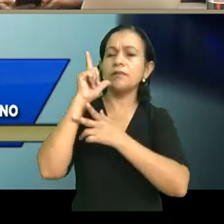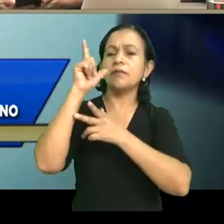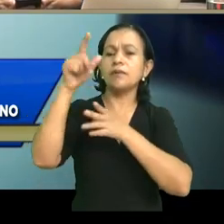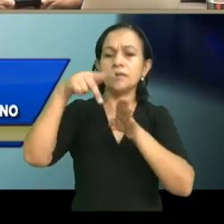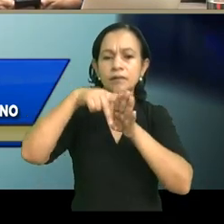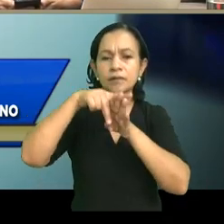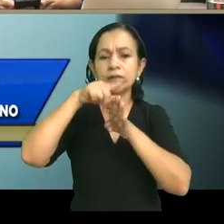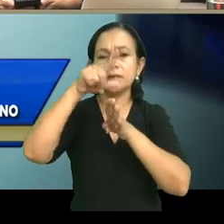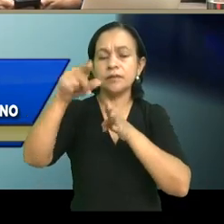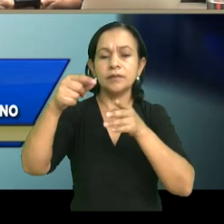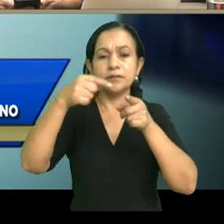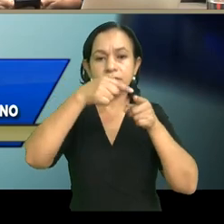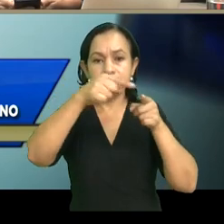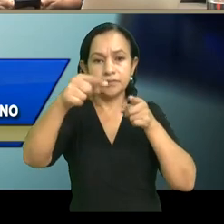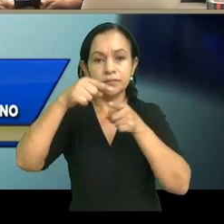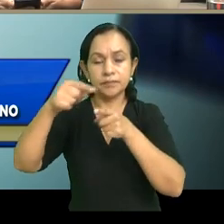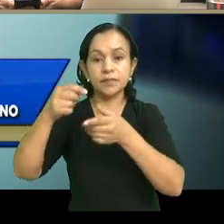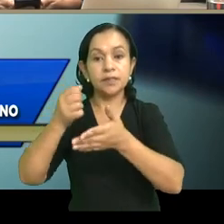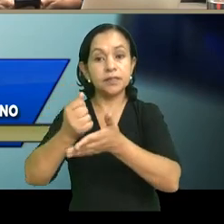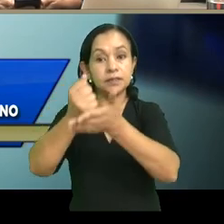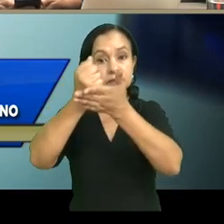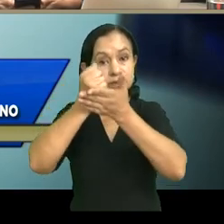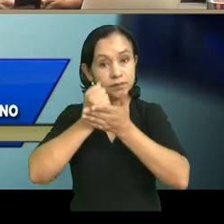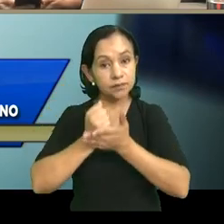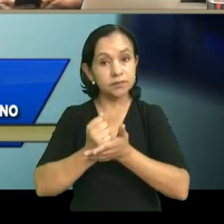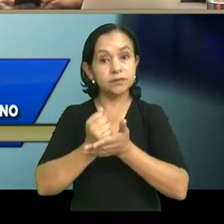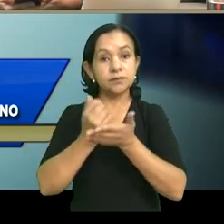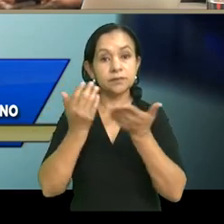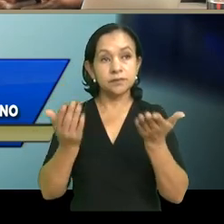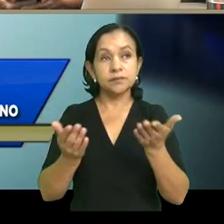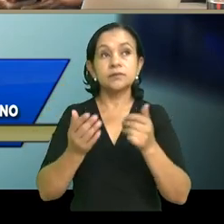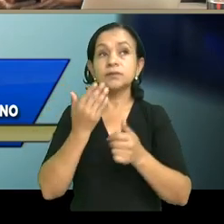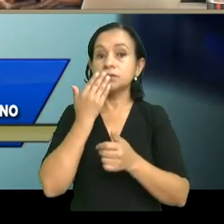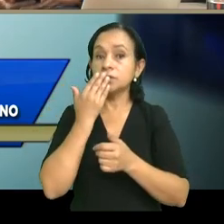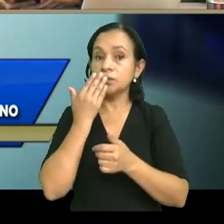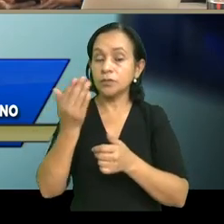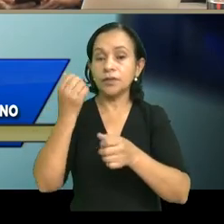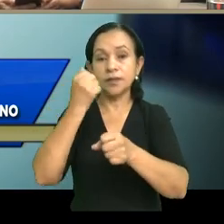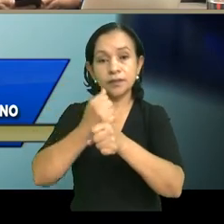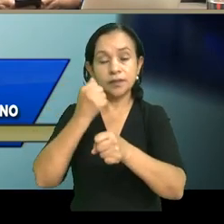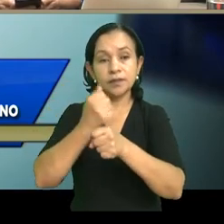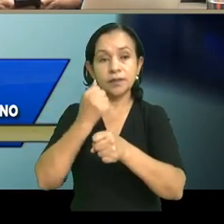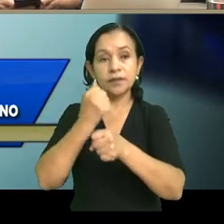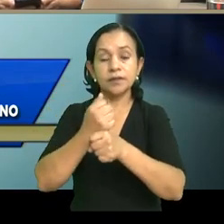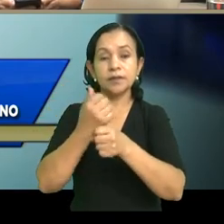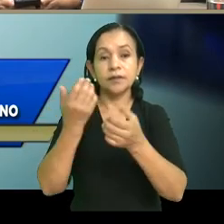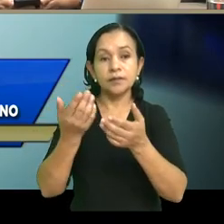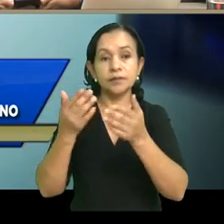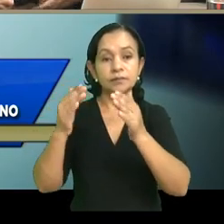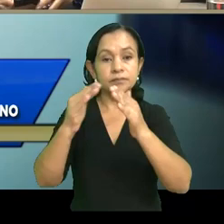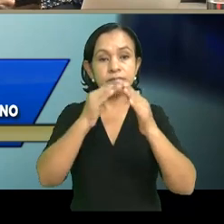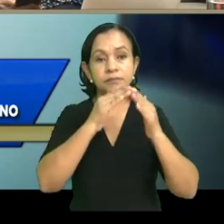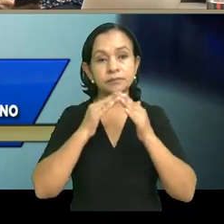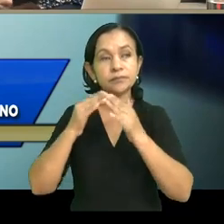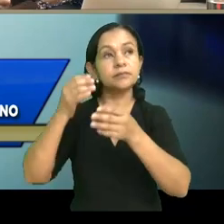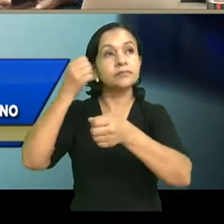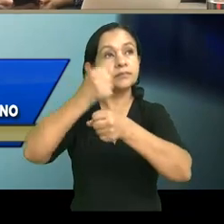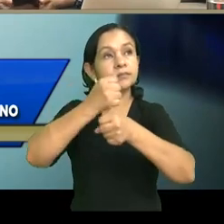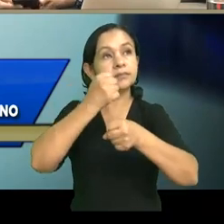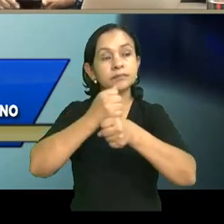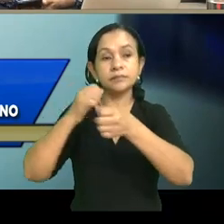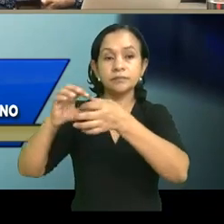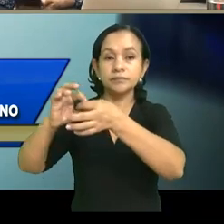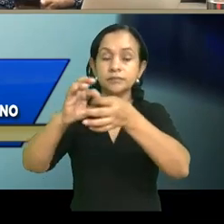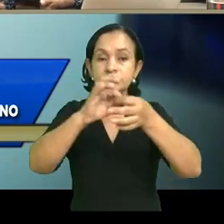realmente nos ha ayudado y realmente ha sido un éxito en todo este proceso comunitario. Es el trabajo